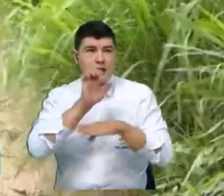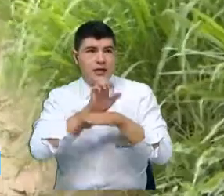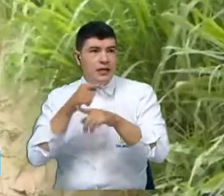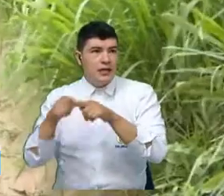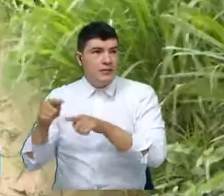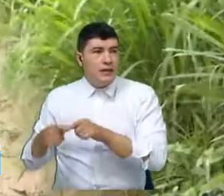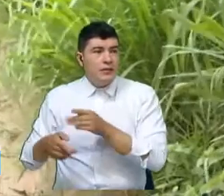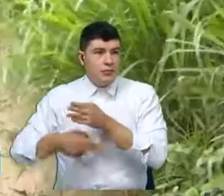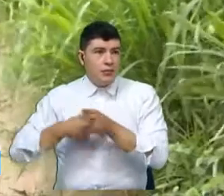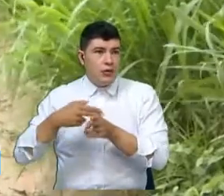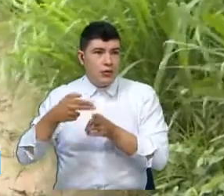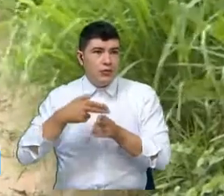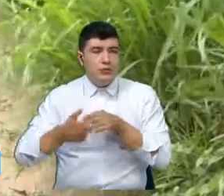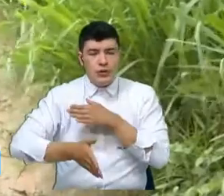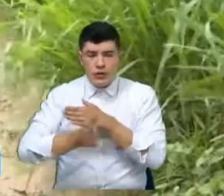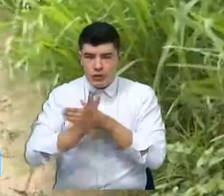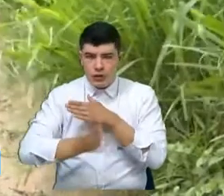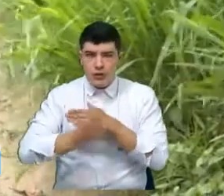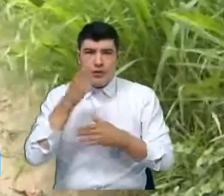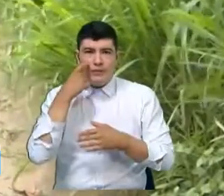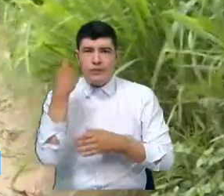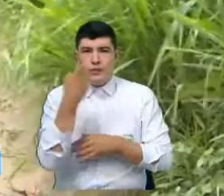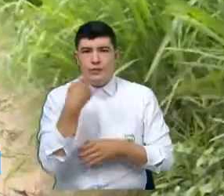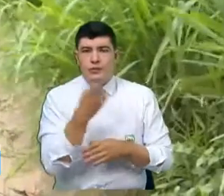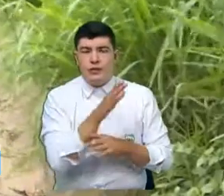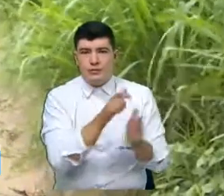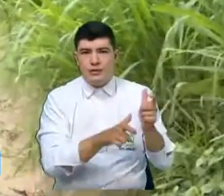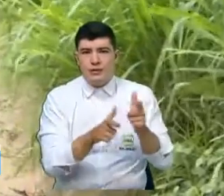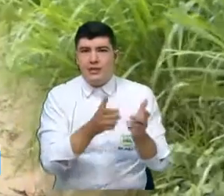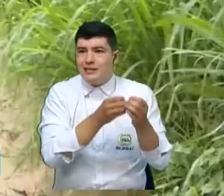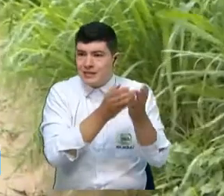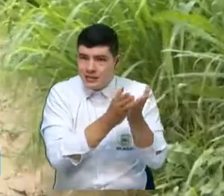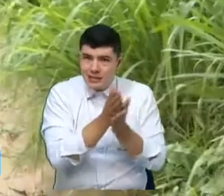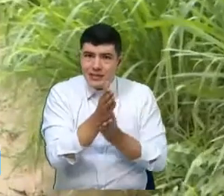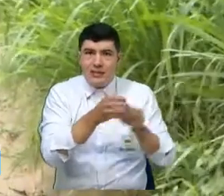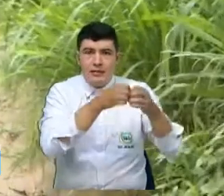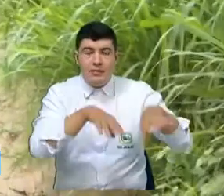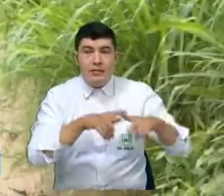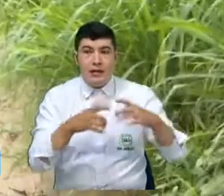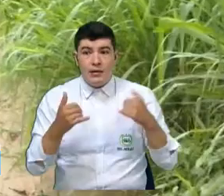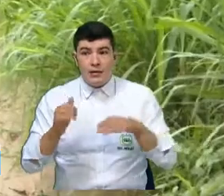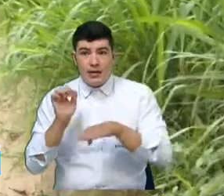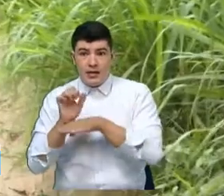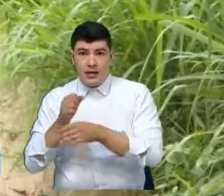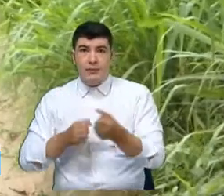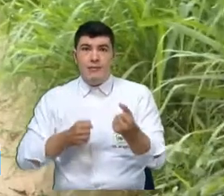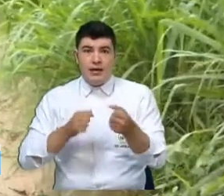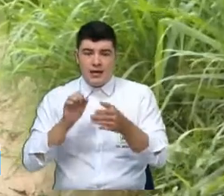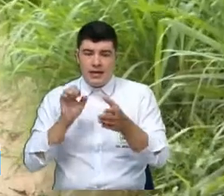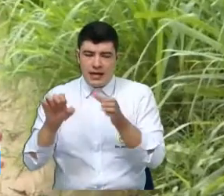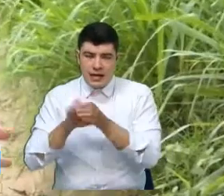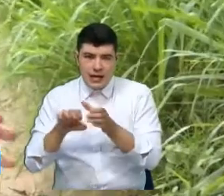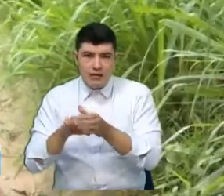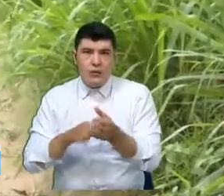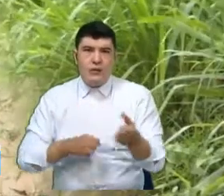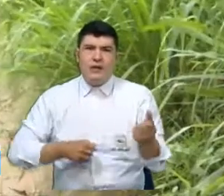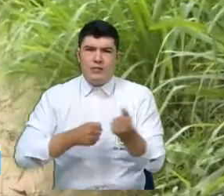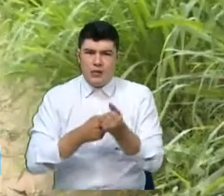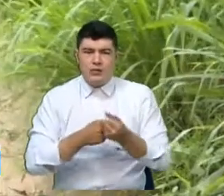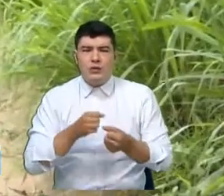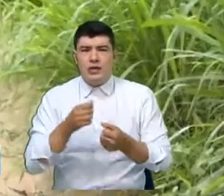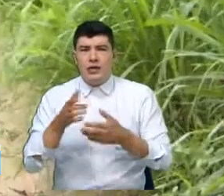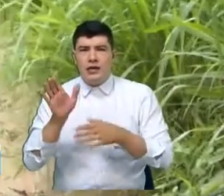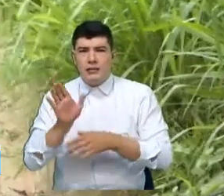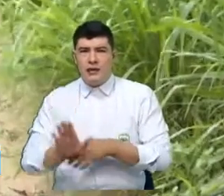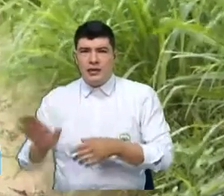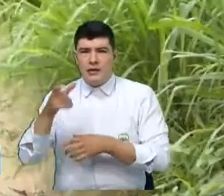horas continuarán con la búsqueda de las personas que aún se encuentran desaparecidas, con el apoyo de los equipos de rescate que han llegado desde el departamento de Caldas